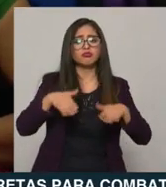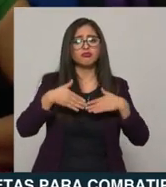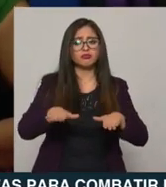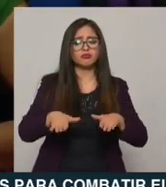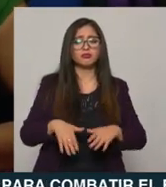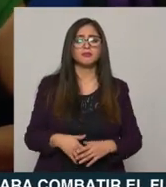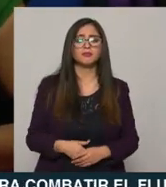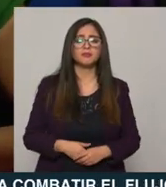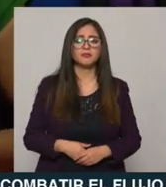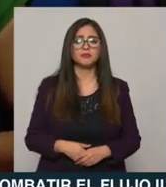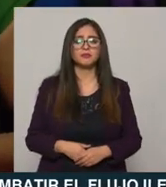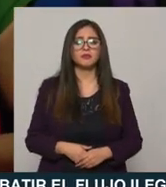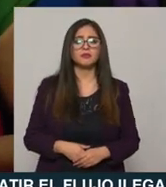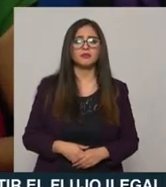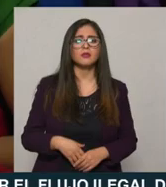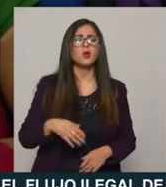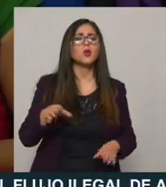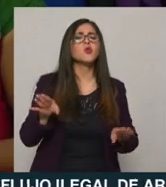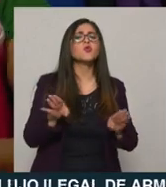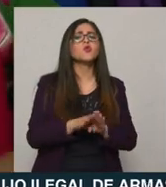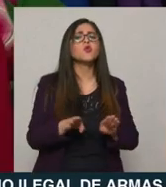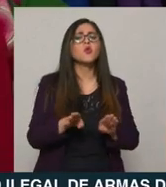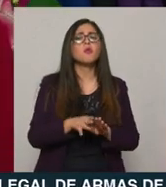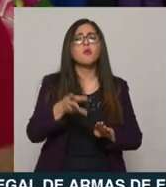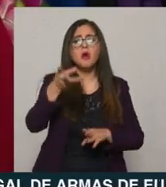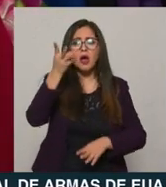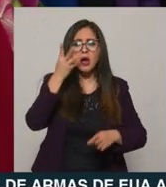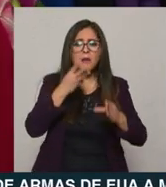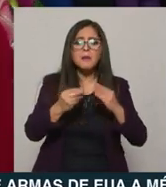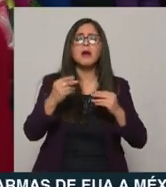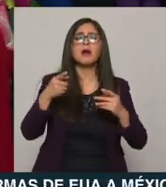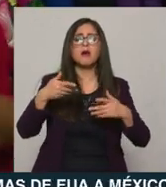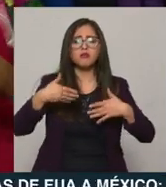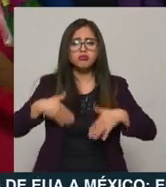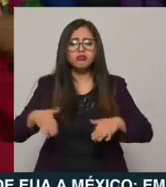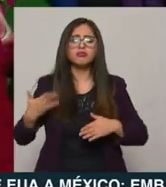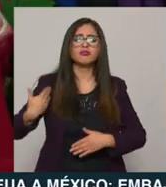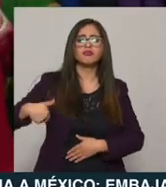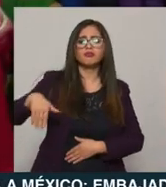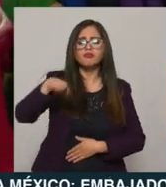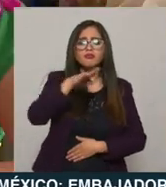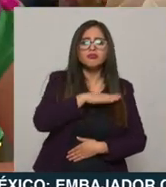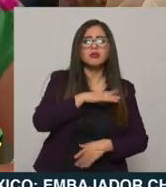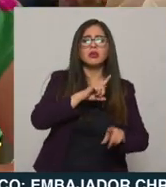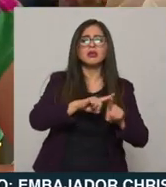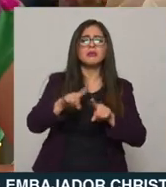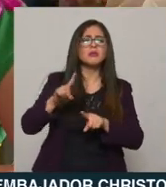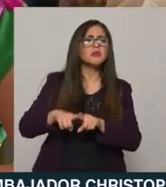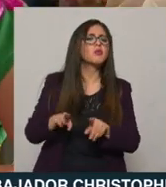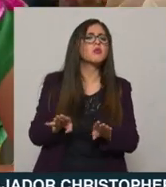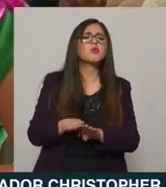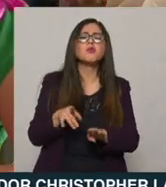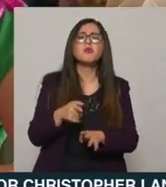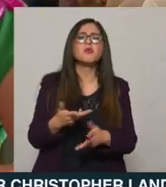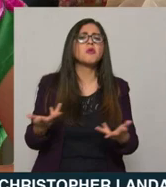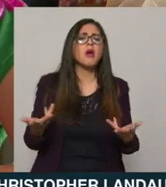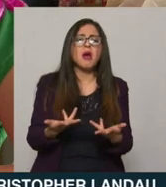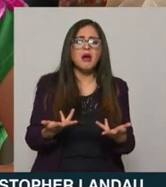¿Cómo aprendiste a coser las rabonas, a coser las enaguas, los refajos, los siculares? ¿Cómo lo